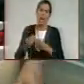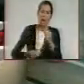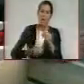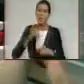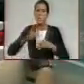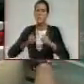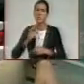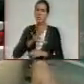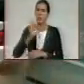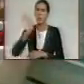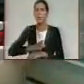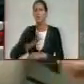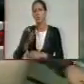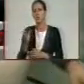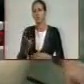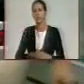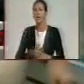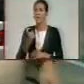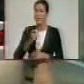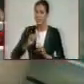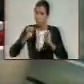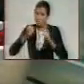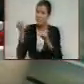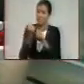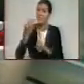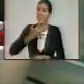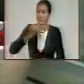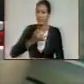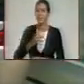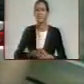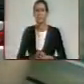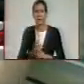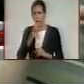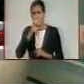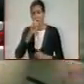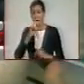5%, yo cuidado si estoy exagerando. Ese es uno de los grandes retos para el próximo ciclo. Perdón. Mire.